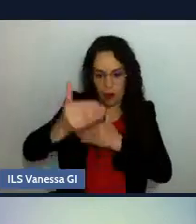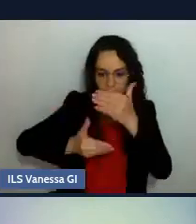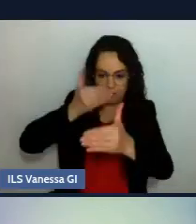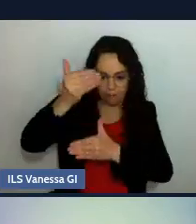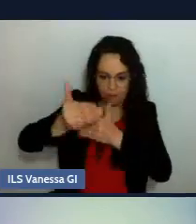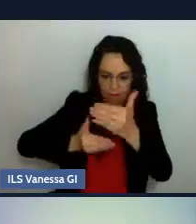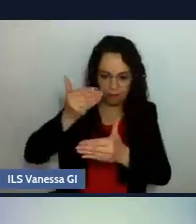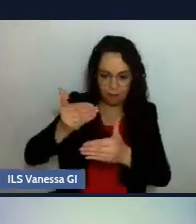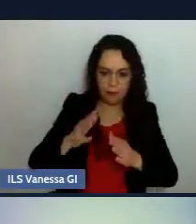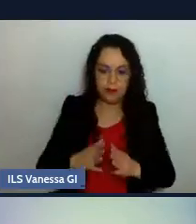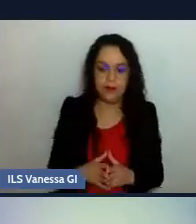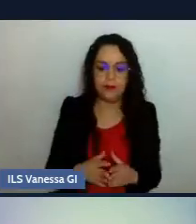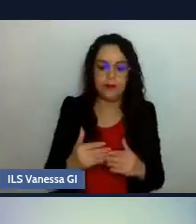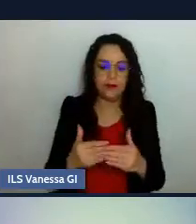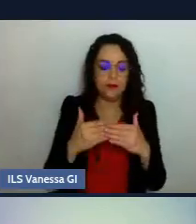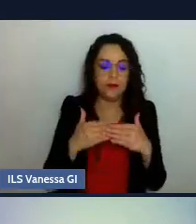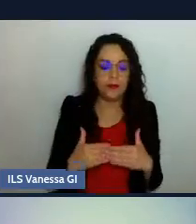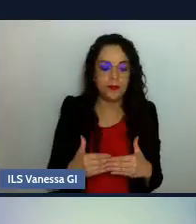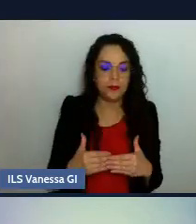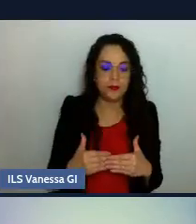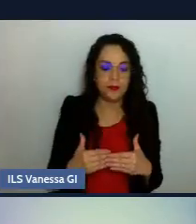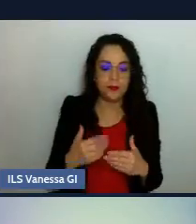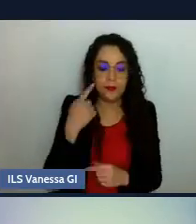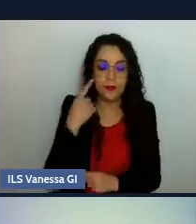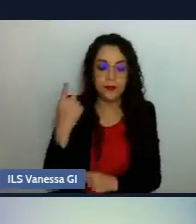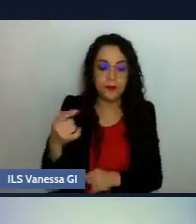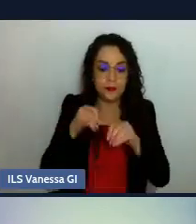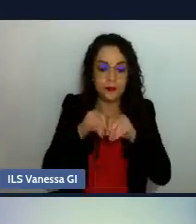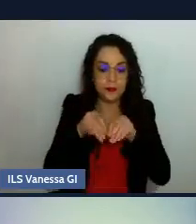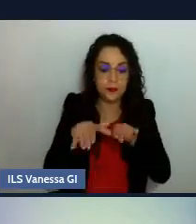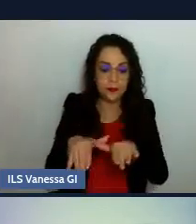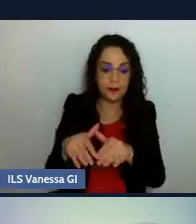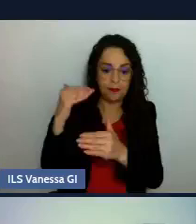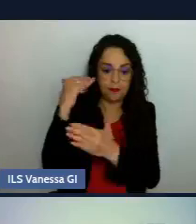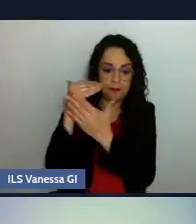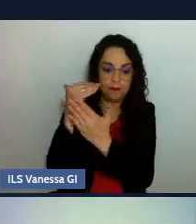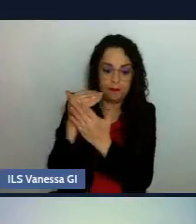Aquí tenemos parte del contenido. Siguiente, por favor, Cris. Gracias.